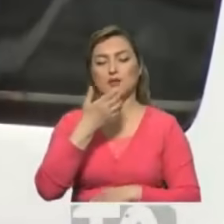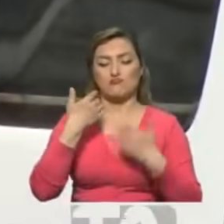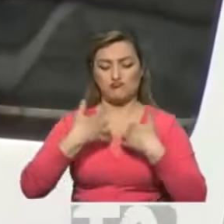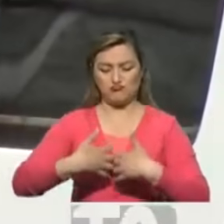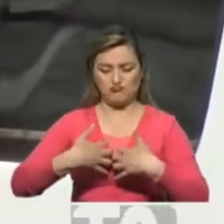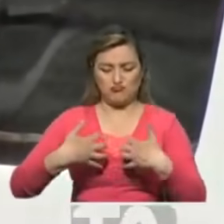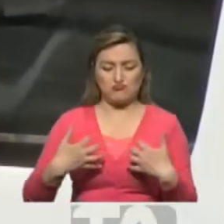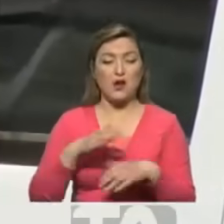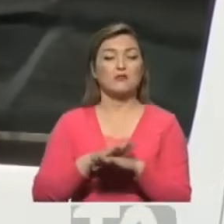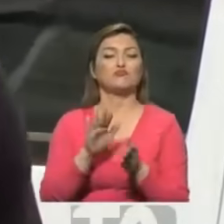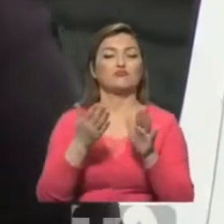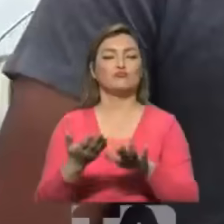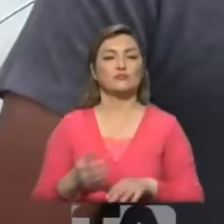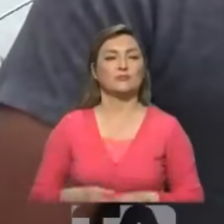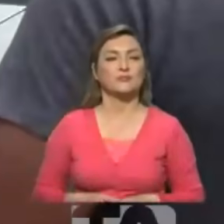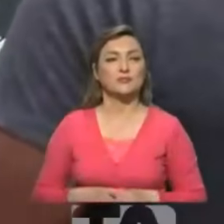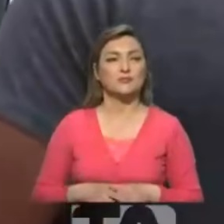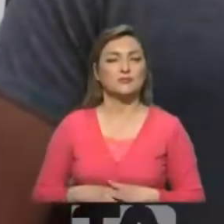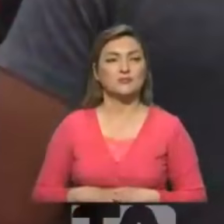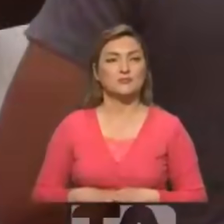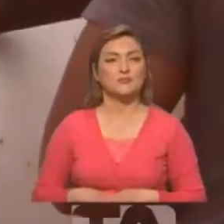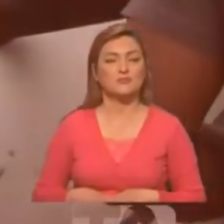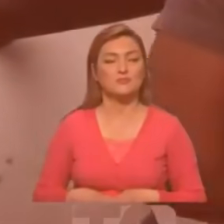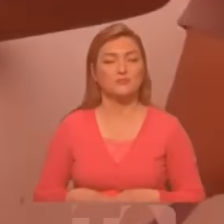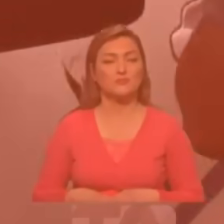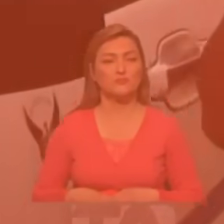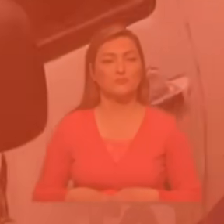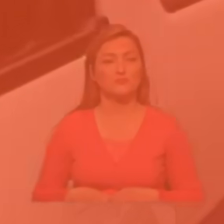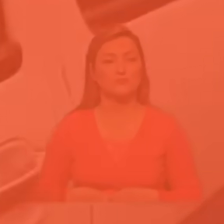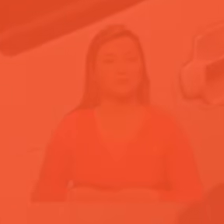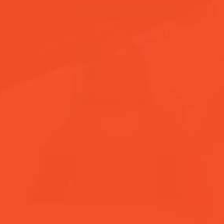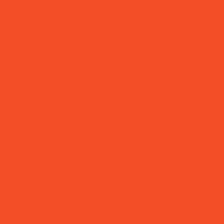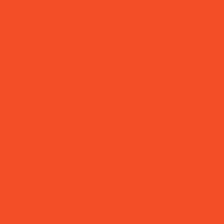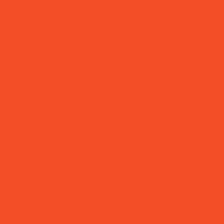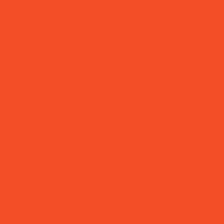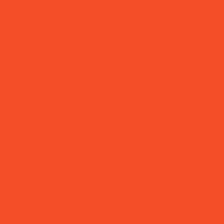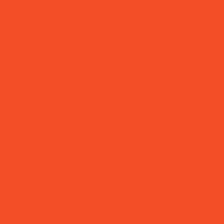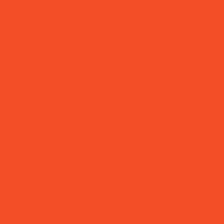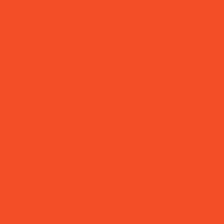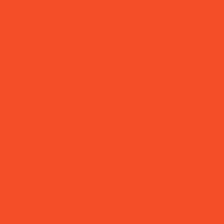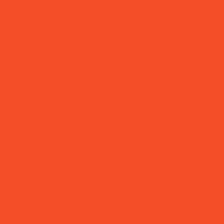determinar la causa de su muerte. En Riobamba, Mercedes Chávez, 24 horas.